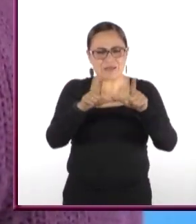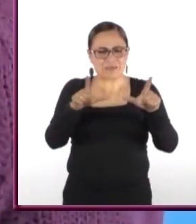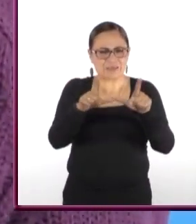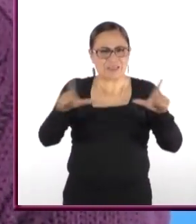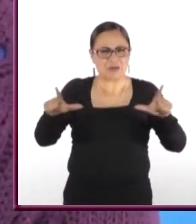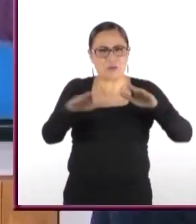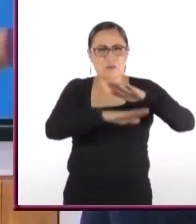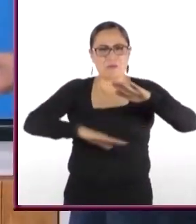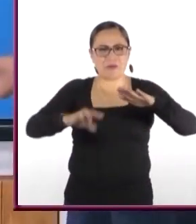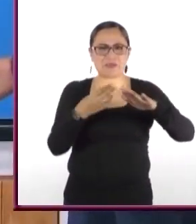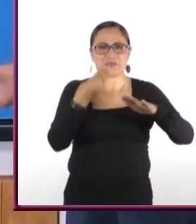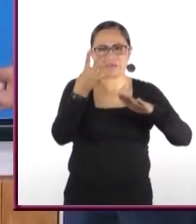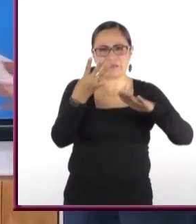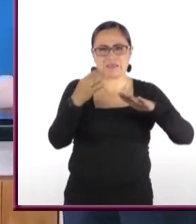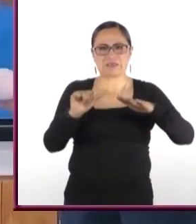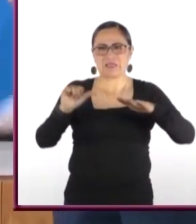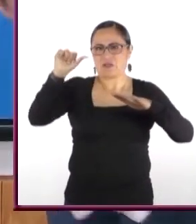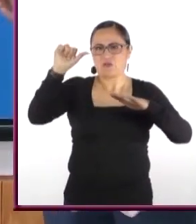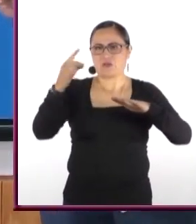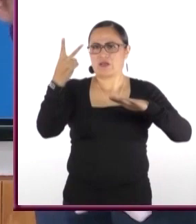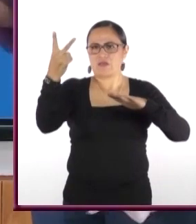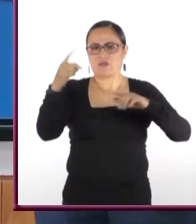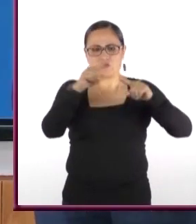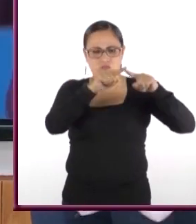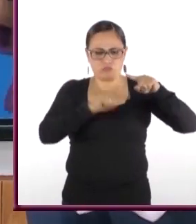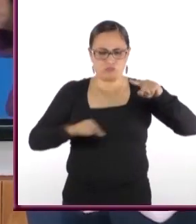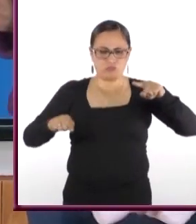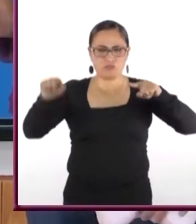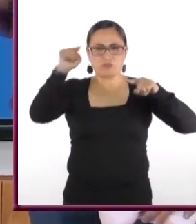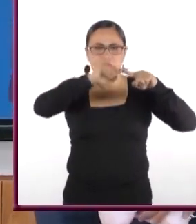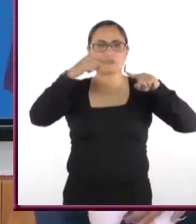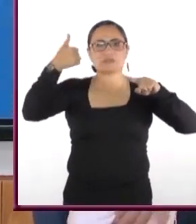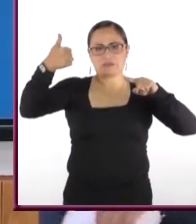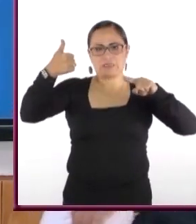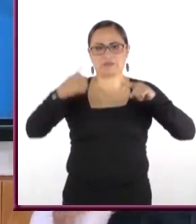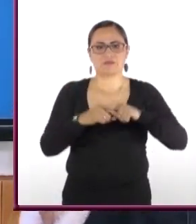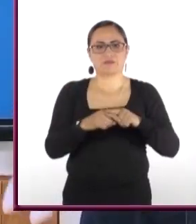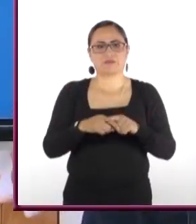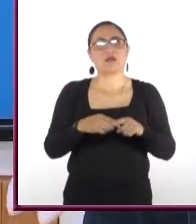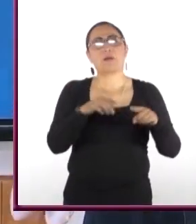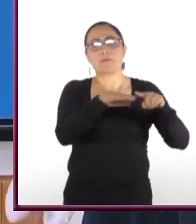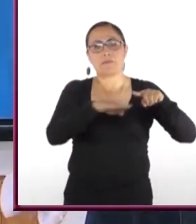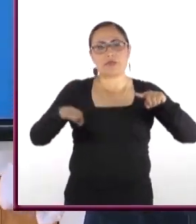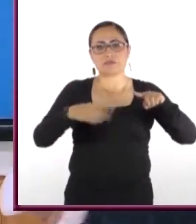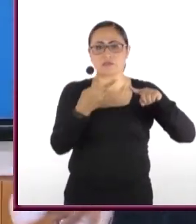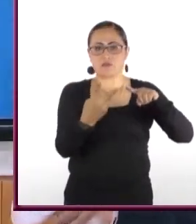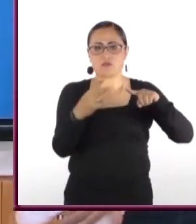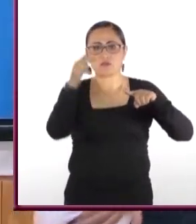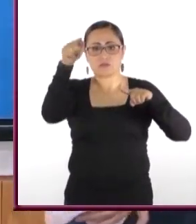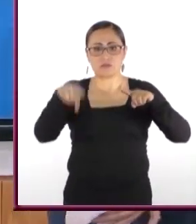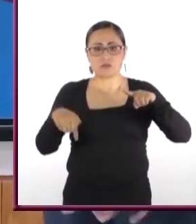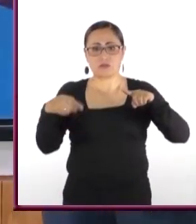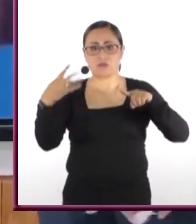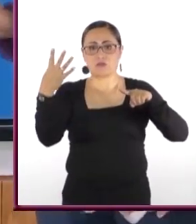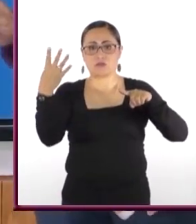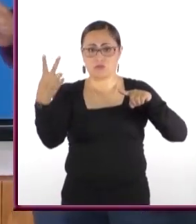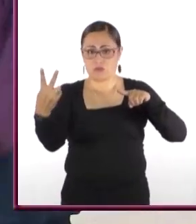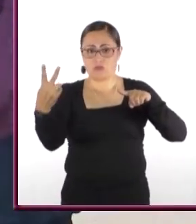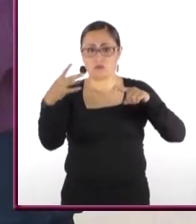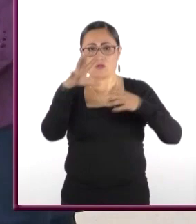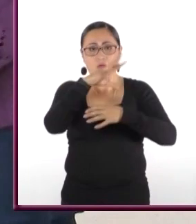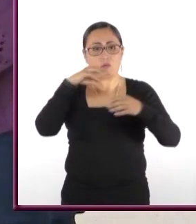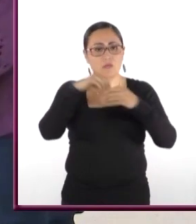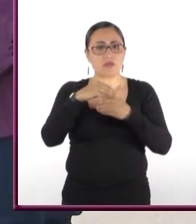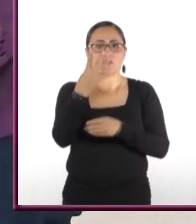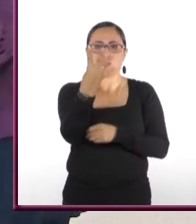su base es 3 y su altura es 2, tiene 6 metros cuadrados. Un rectángulo que su base es 2 y su altura 2, tiene 4.